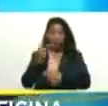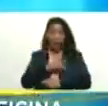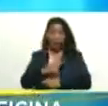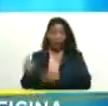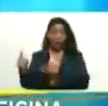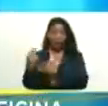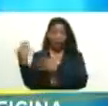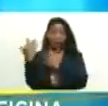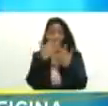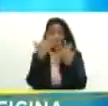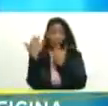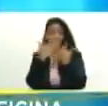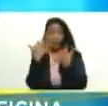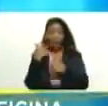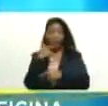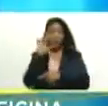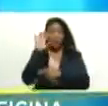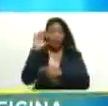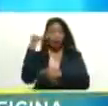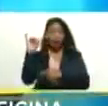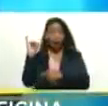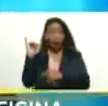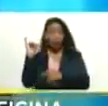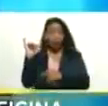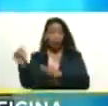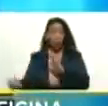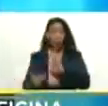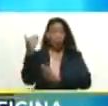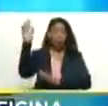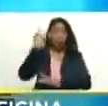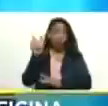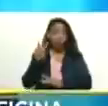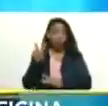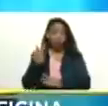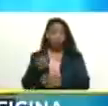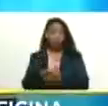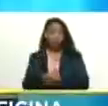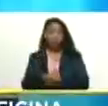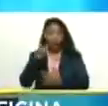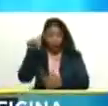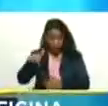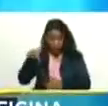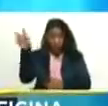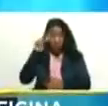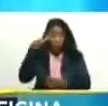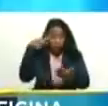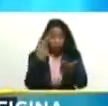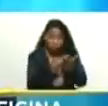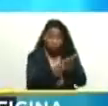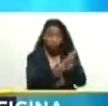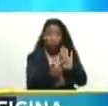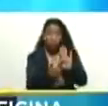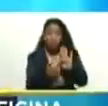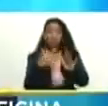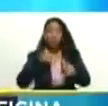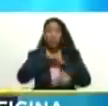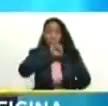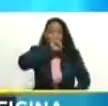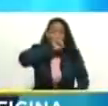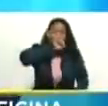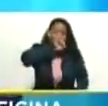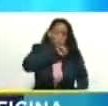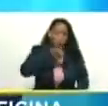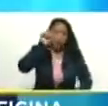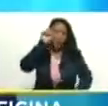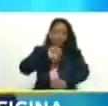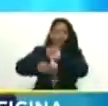que se dirigen con un foco concentrado sobre Venezuela. En Venezuela somos apasionados